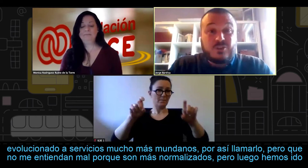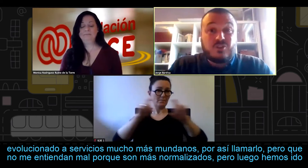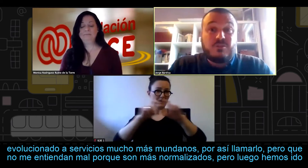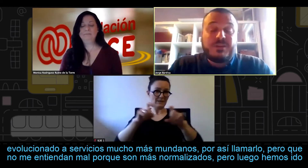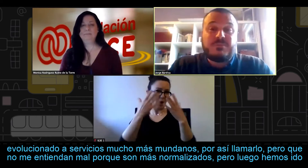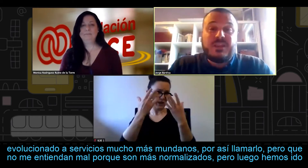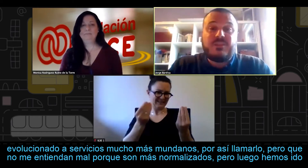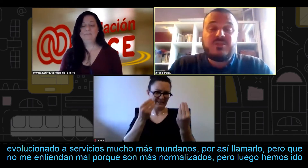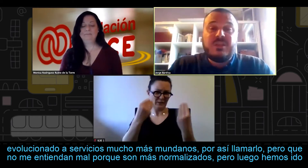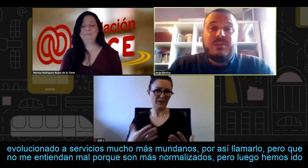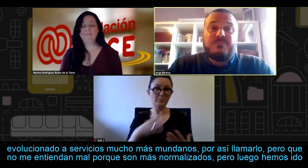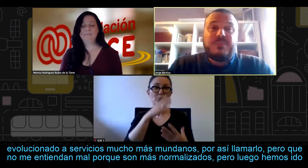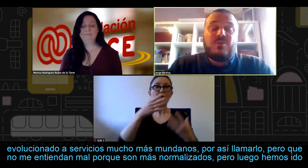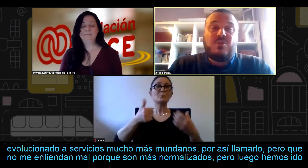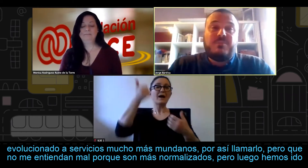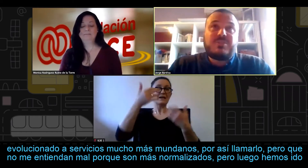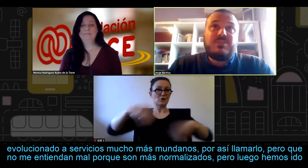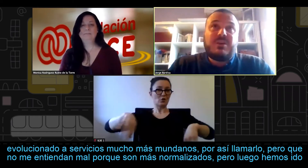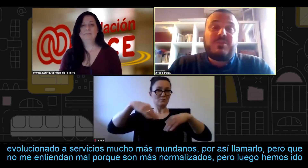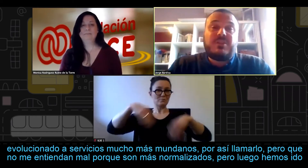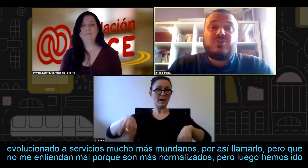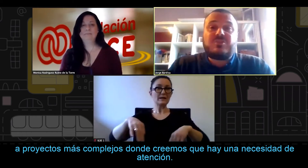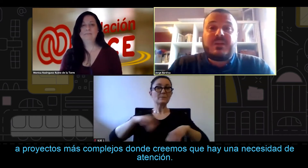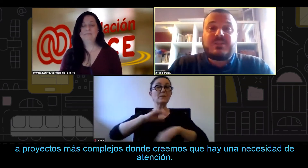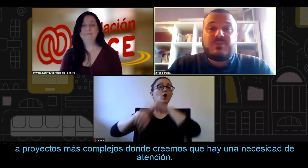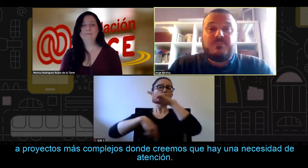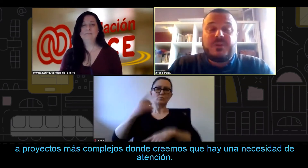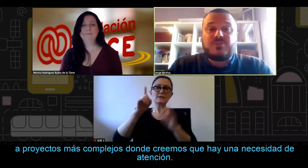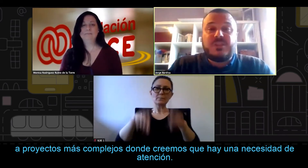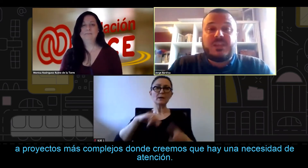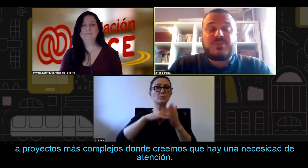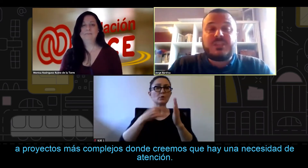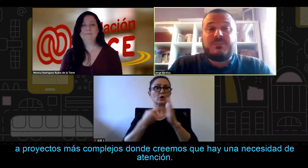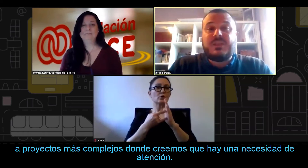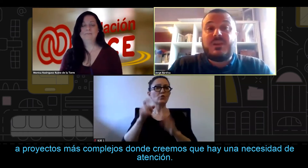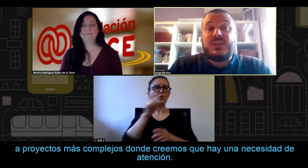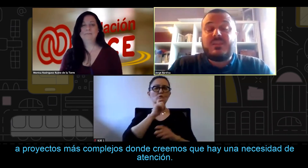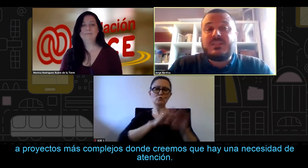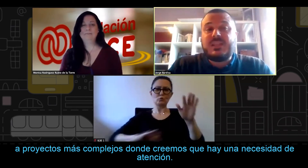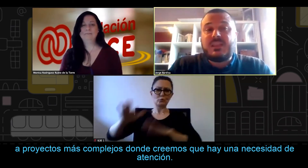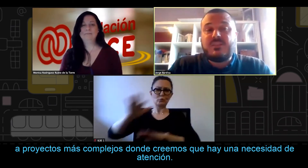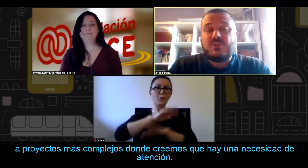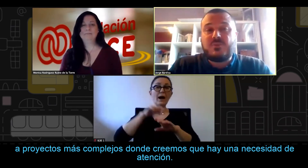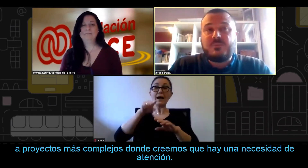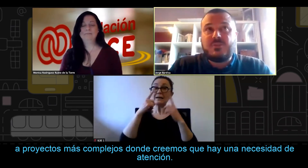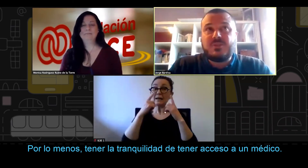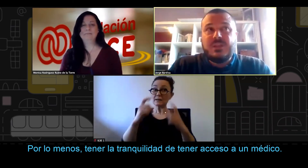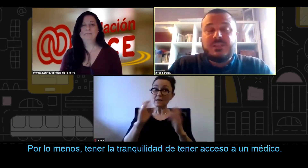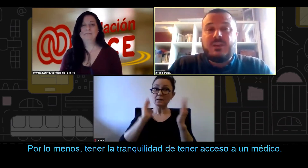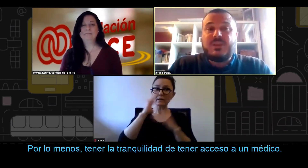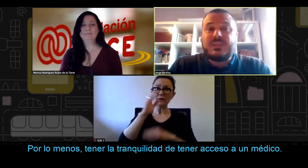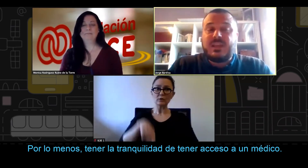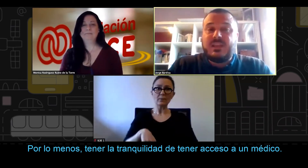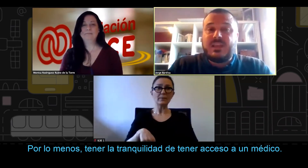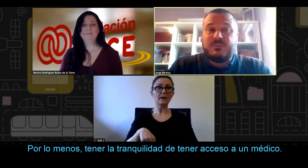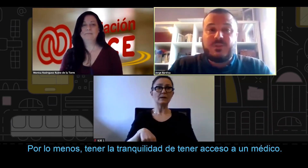porque son como más normalizados, pero luego hemos ido a proyectos más complejos donde creemos que también hay una necesidad de atención o por lo menos tener